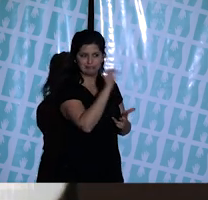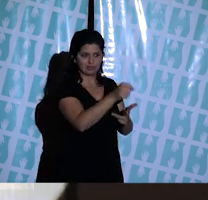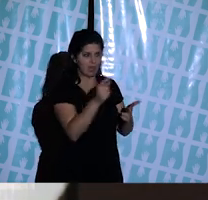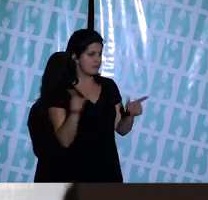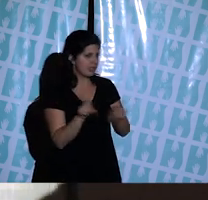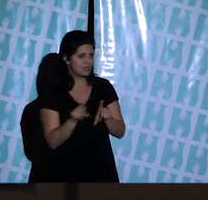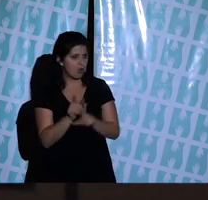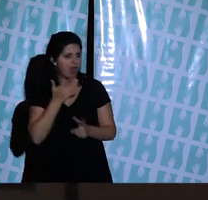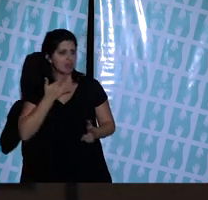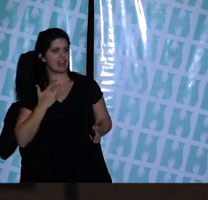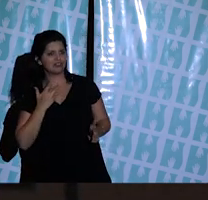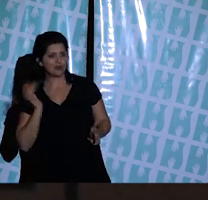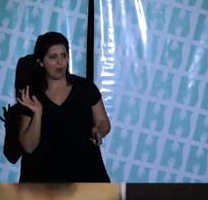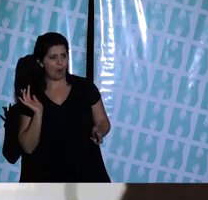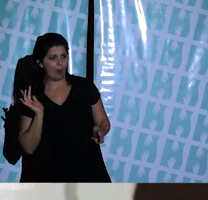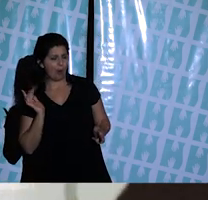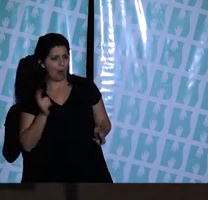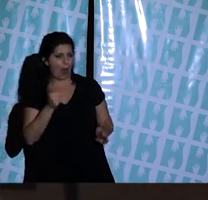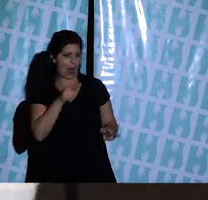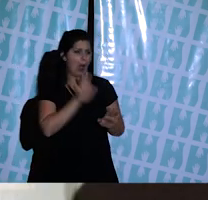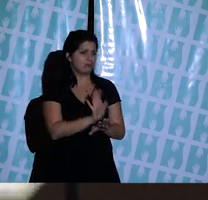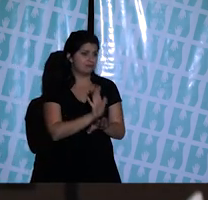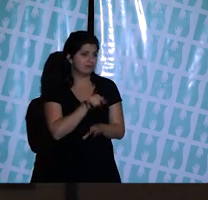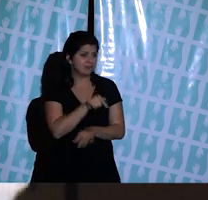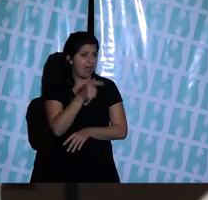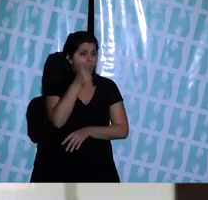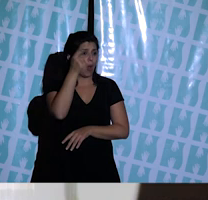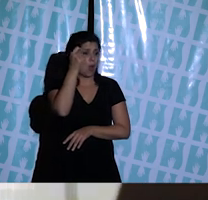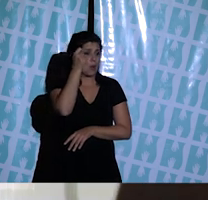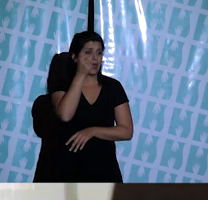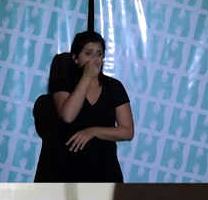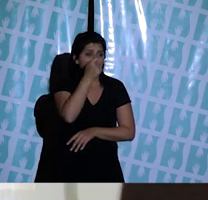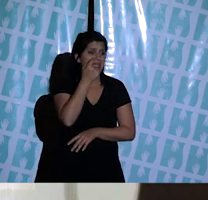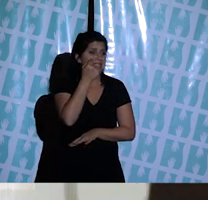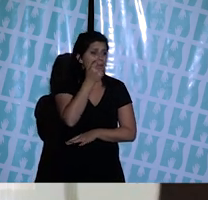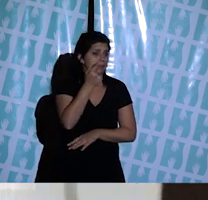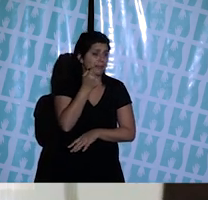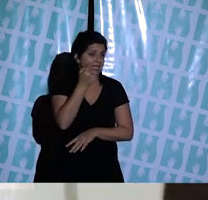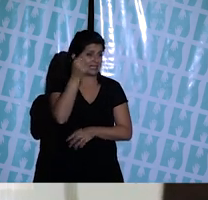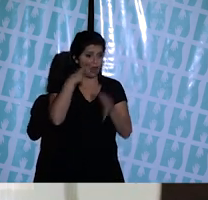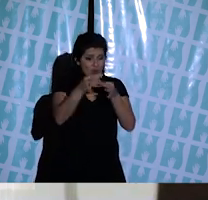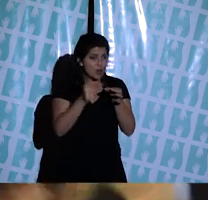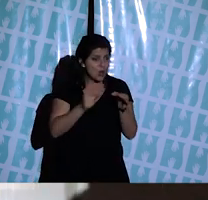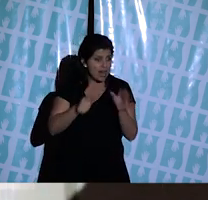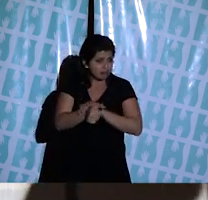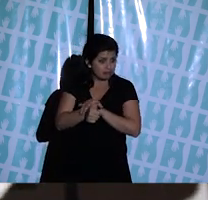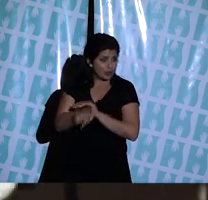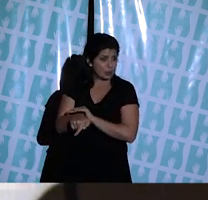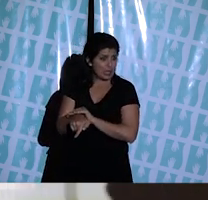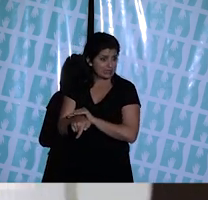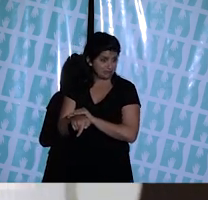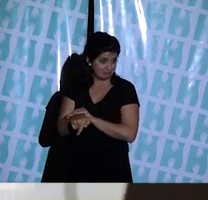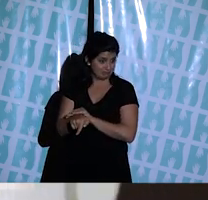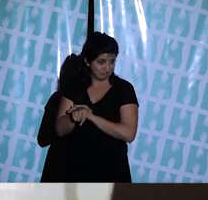igual. Son las 20.000 neuronas de la tortuga las que nos juegan esta mala pasada. De eso vive el Zuckerberg. De esas